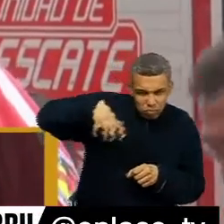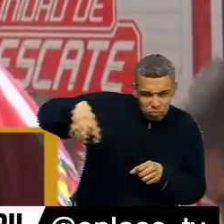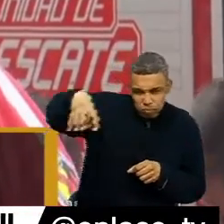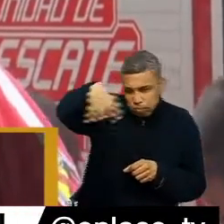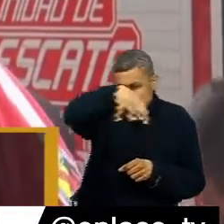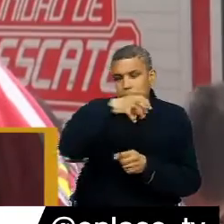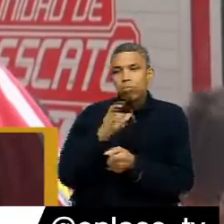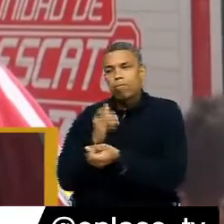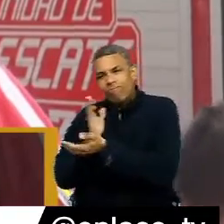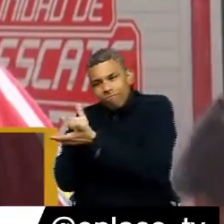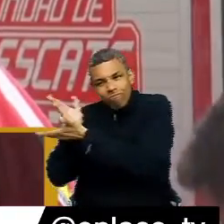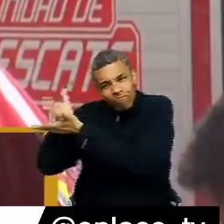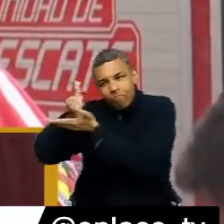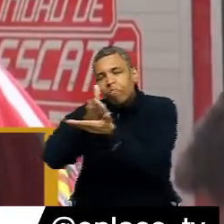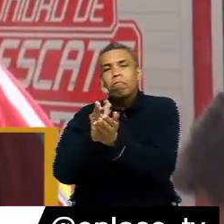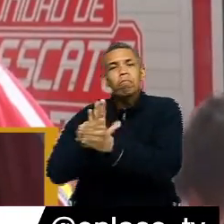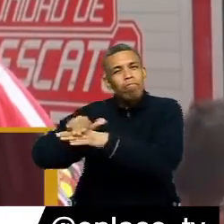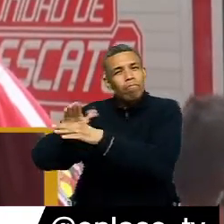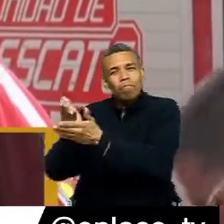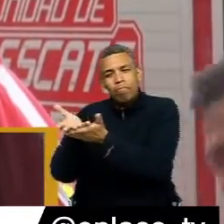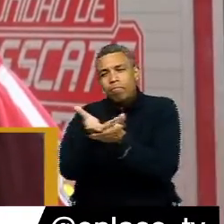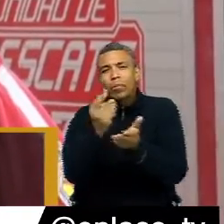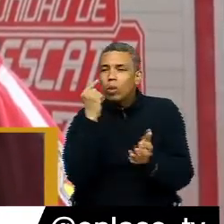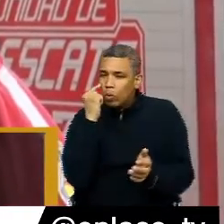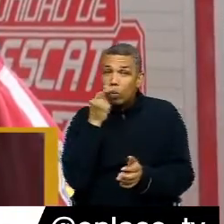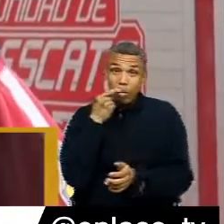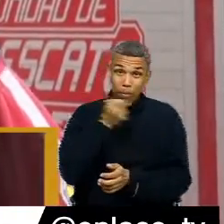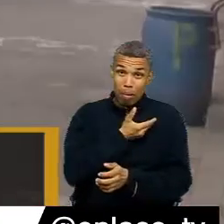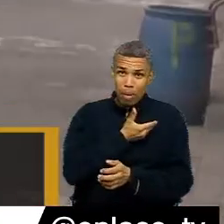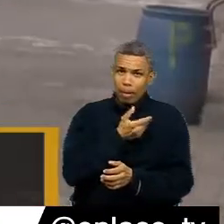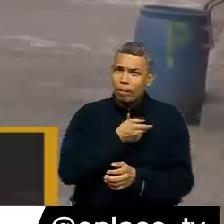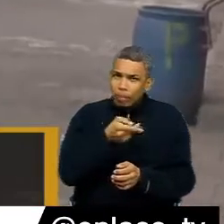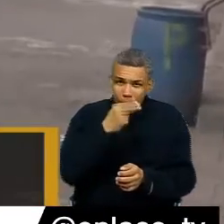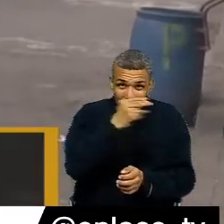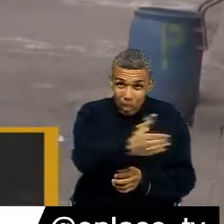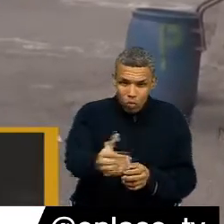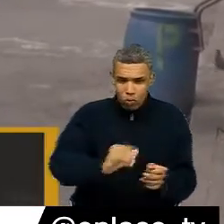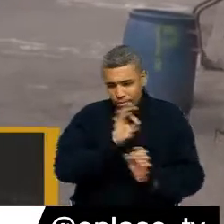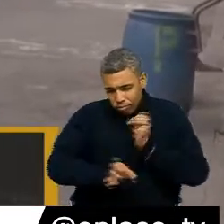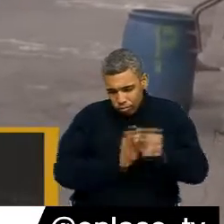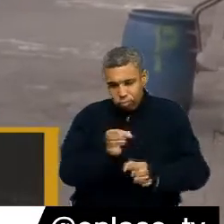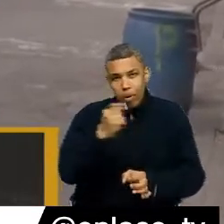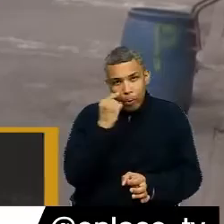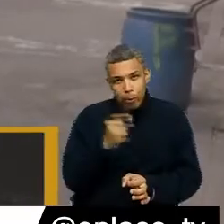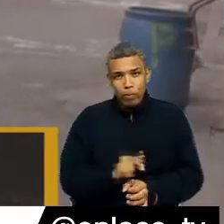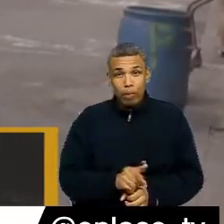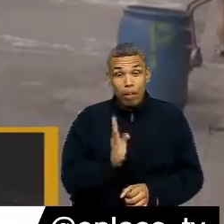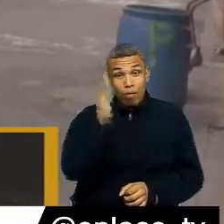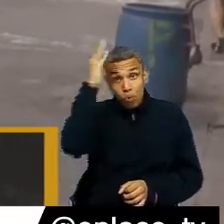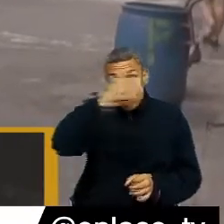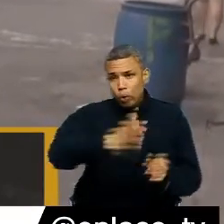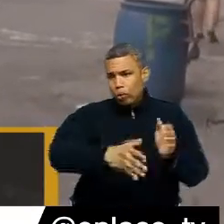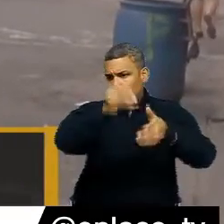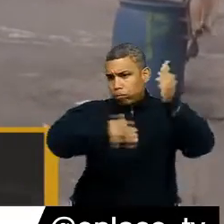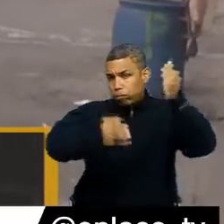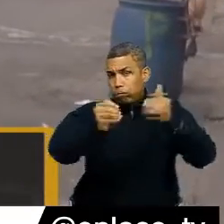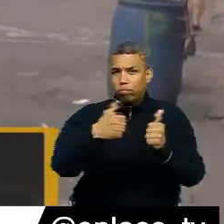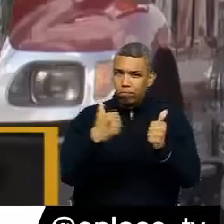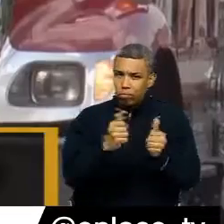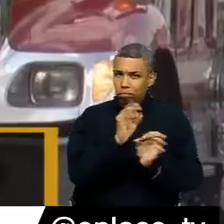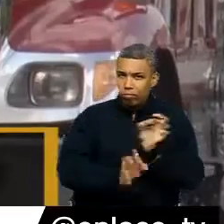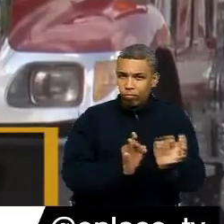tomemos conciencia, a que cuidemos nuestros niños, ellos son el futuro del mañana. El comandante de bomberos Alexander Díaz mencionó cuáles son las faltas